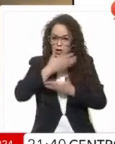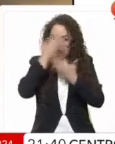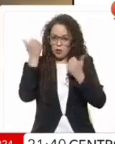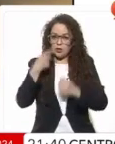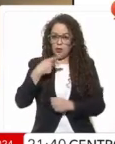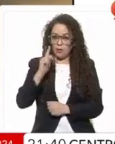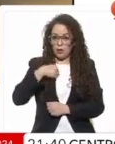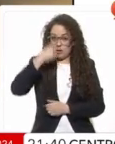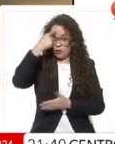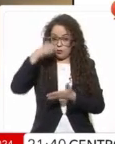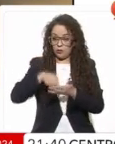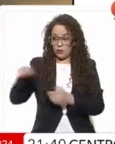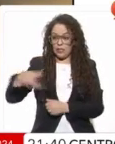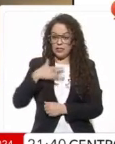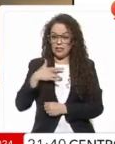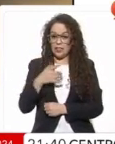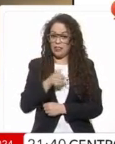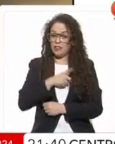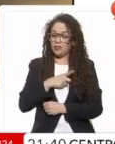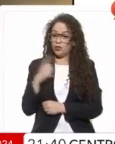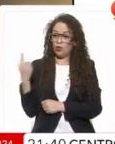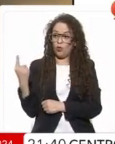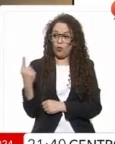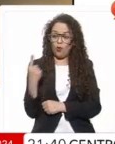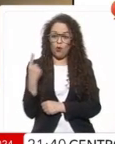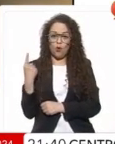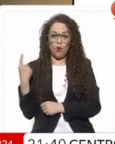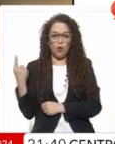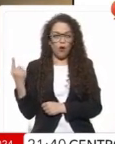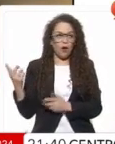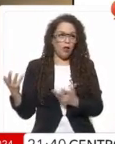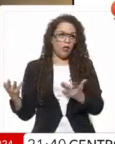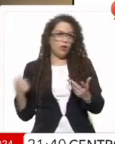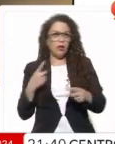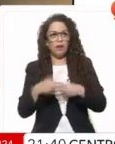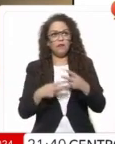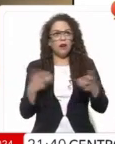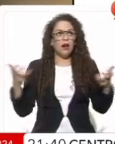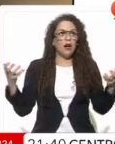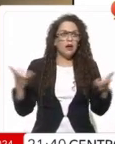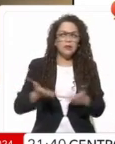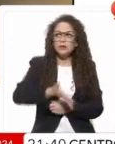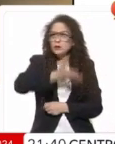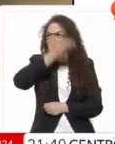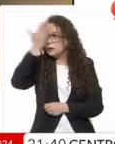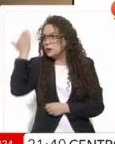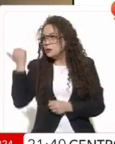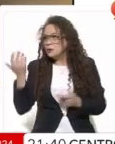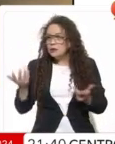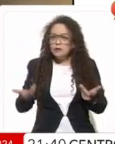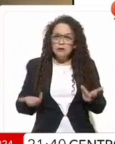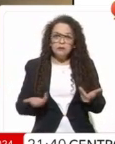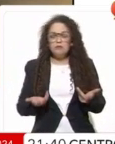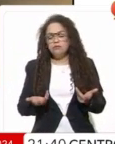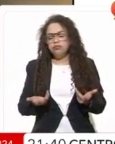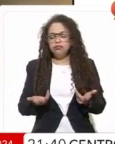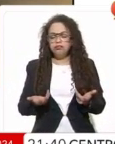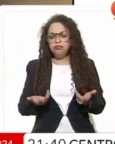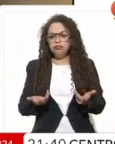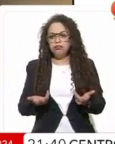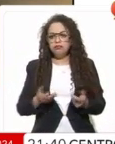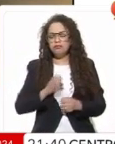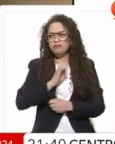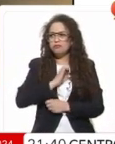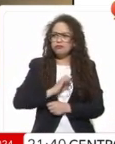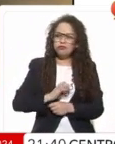deben sentir muy solos. Se deben sentir desorientados, se deben sentir lastimados. ¿Qué podemos pensar de